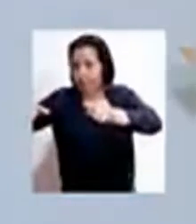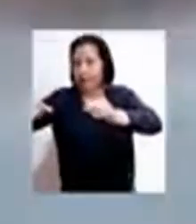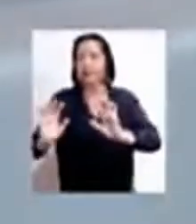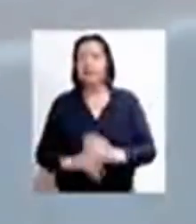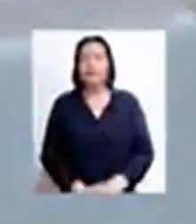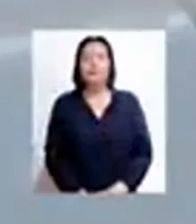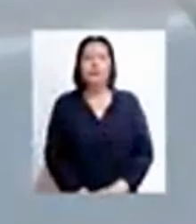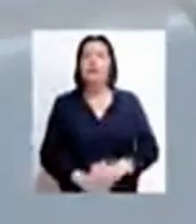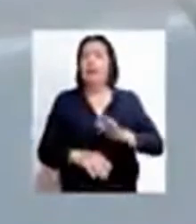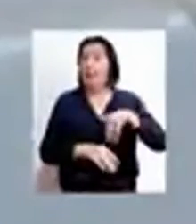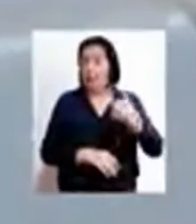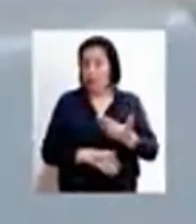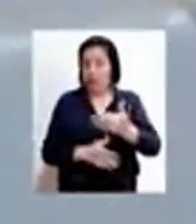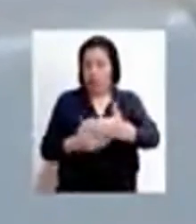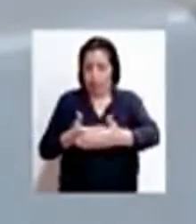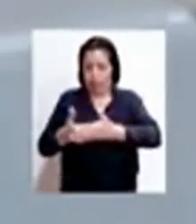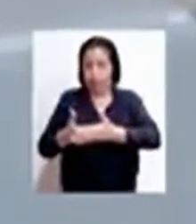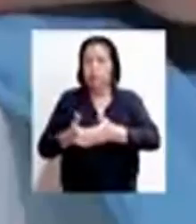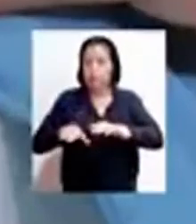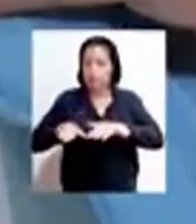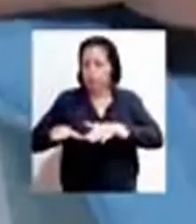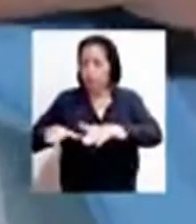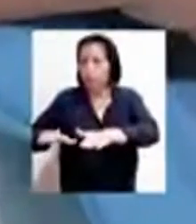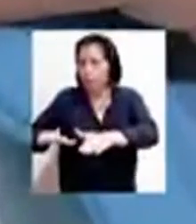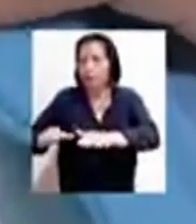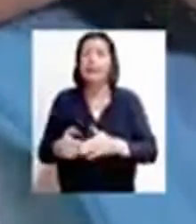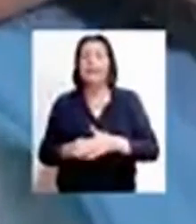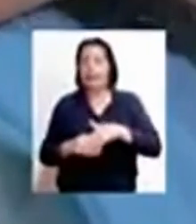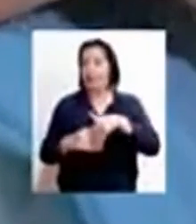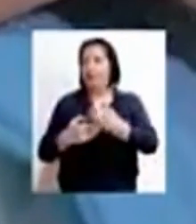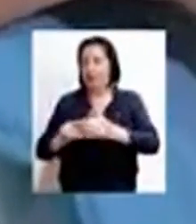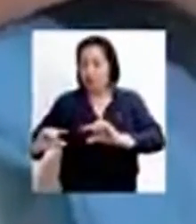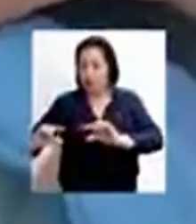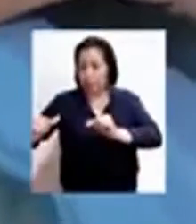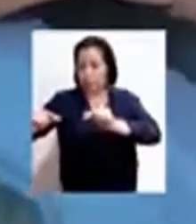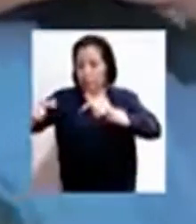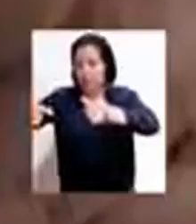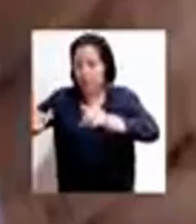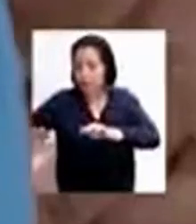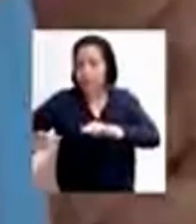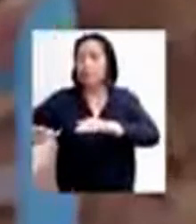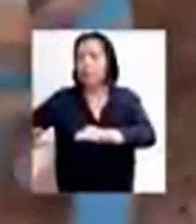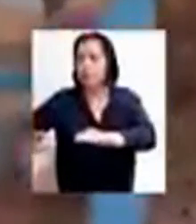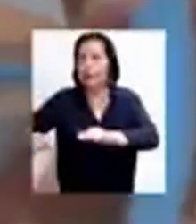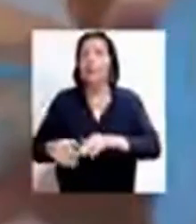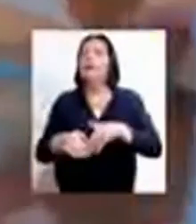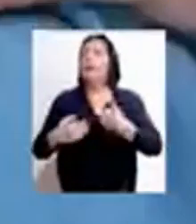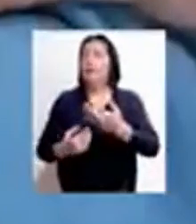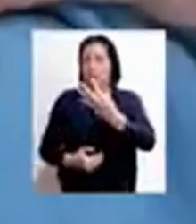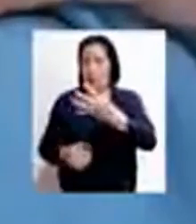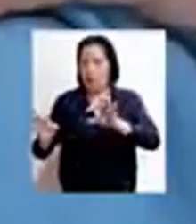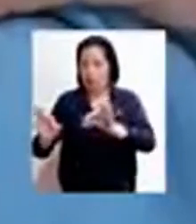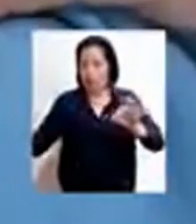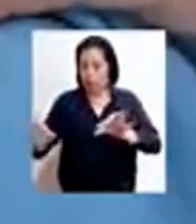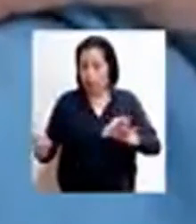pliegues. Después de unir las dos piezas rectangulares, cosemos los piquetes para firmar los pliegues y finaliza uniendo